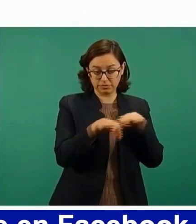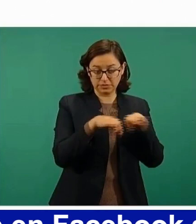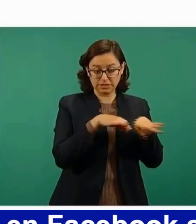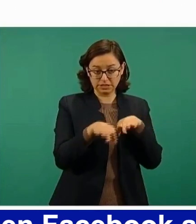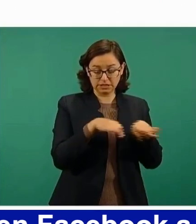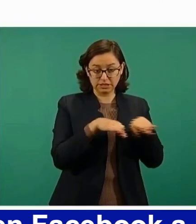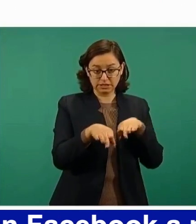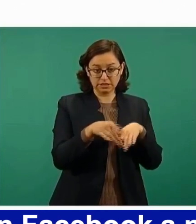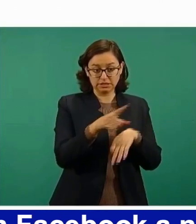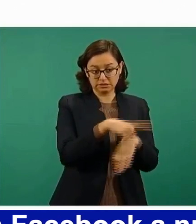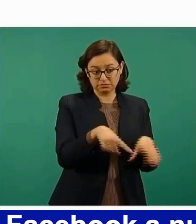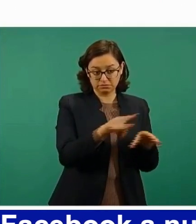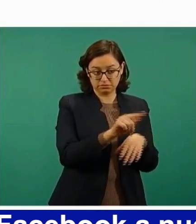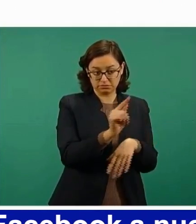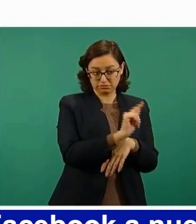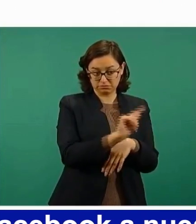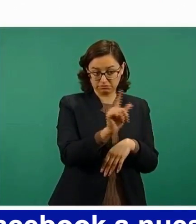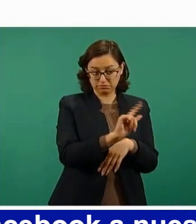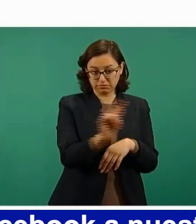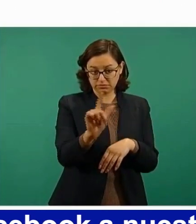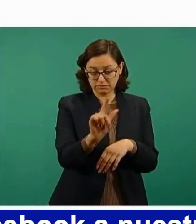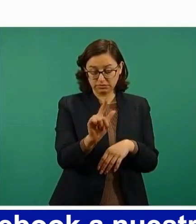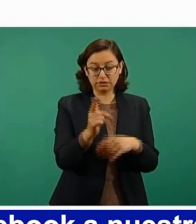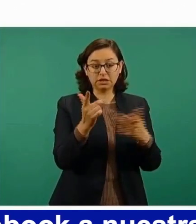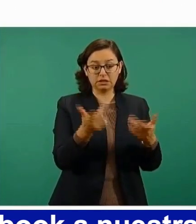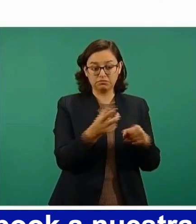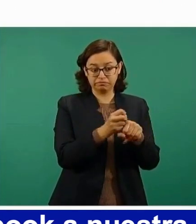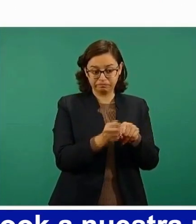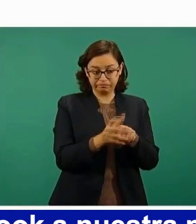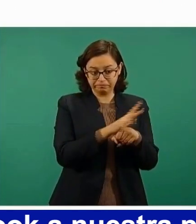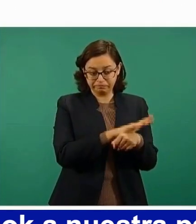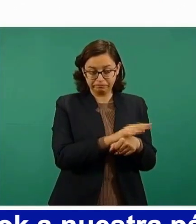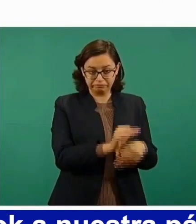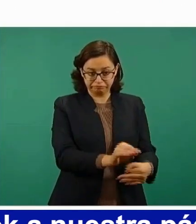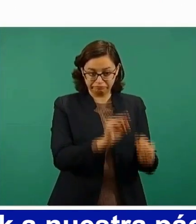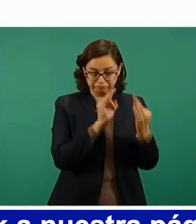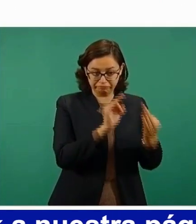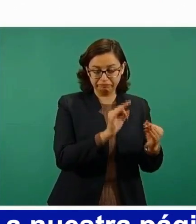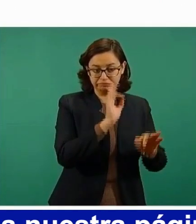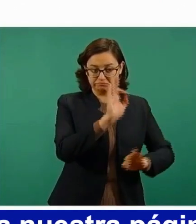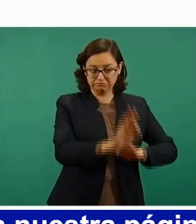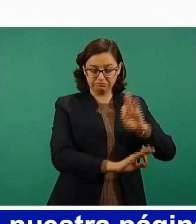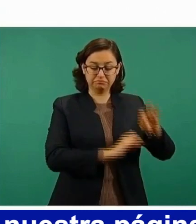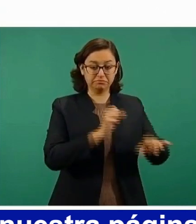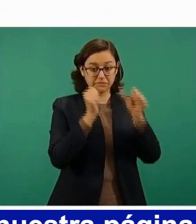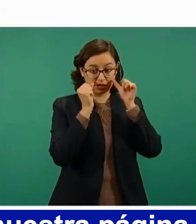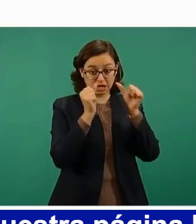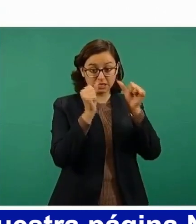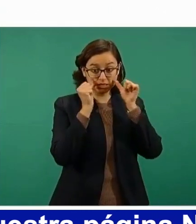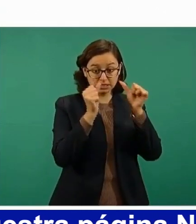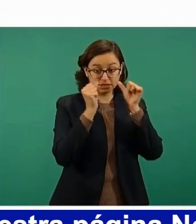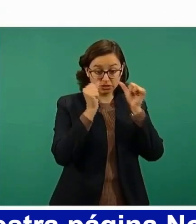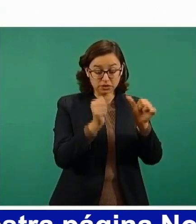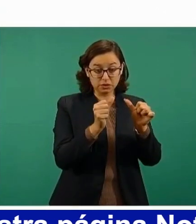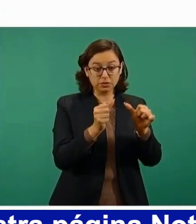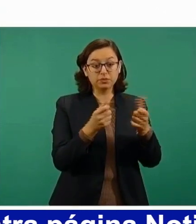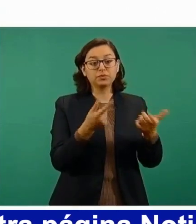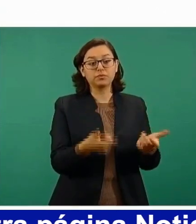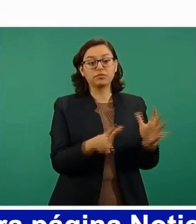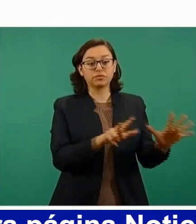aquellos profesionistas que están al frente de la atención todavía del COVID.